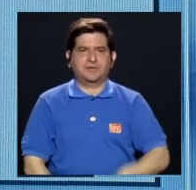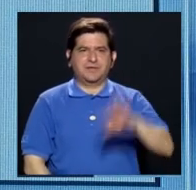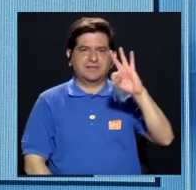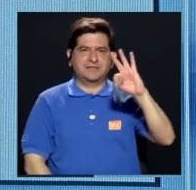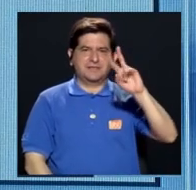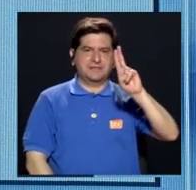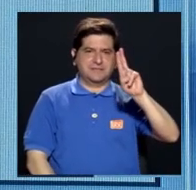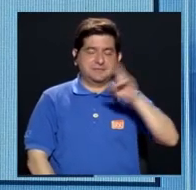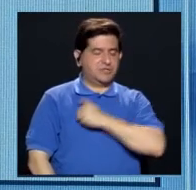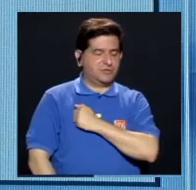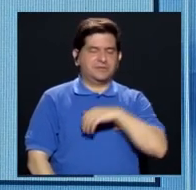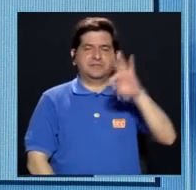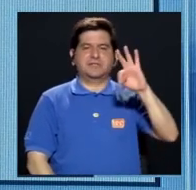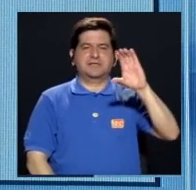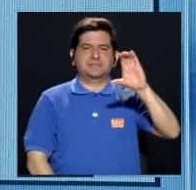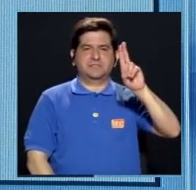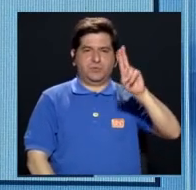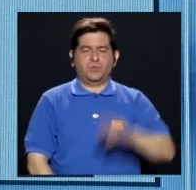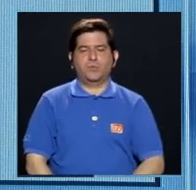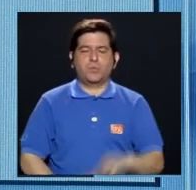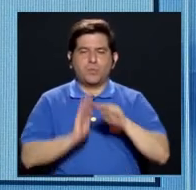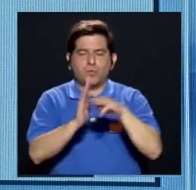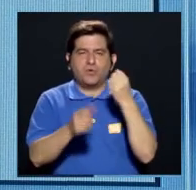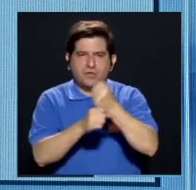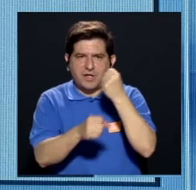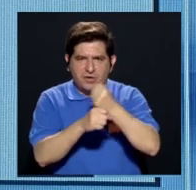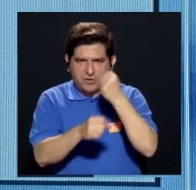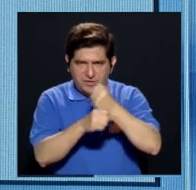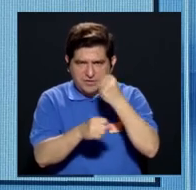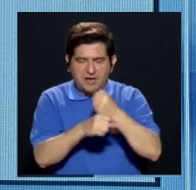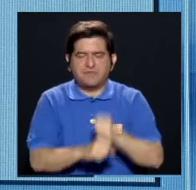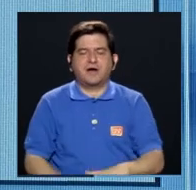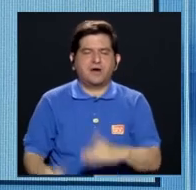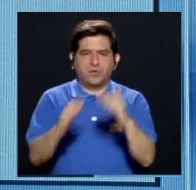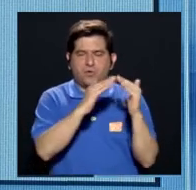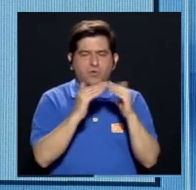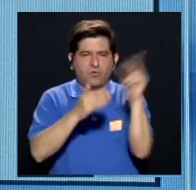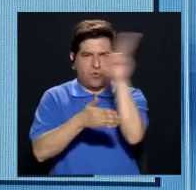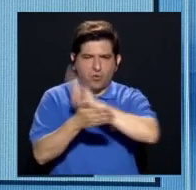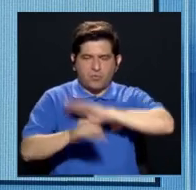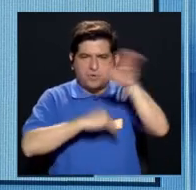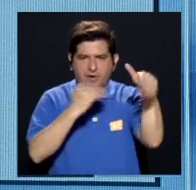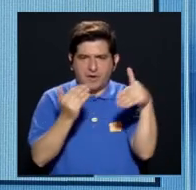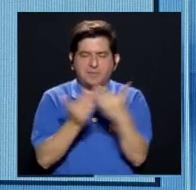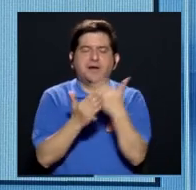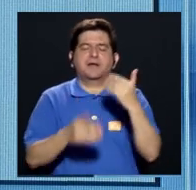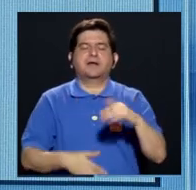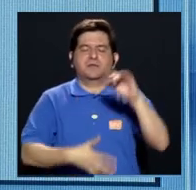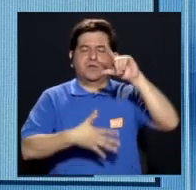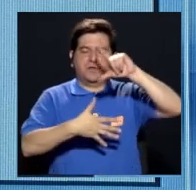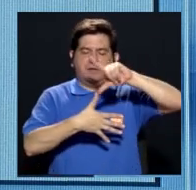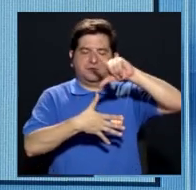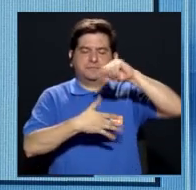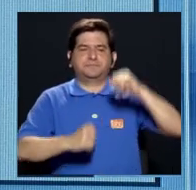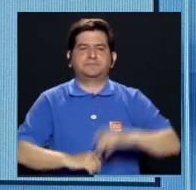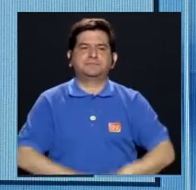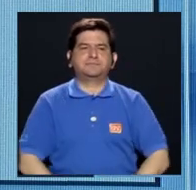El TCU, que es modelo de trabajo comunal universitario en toda América